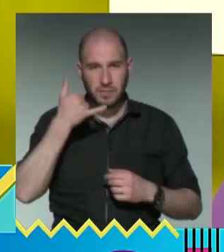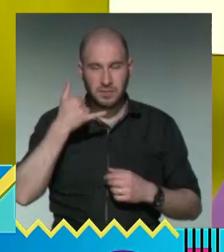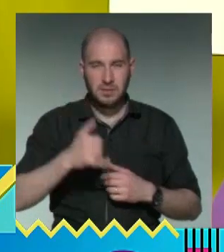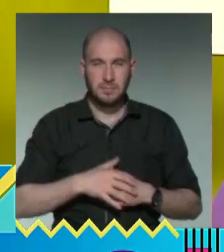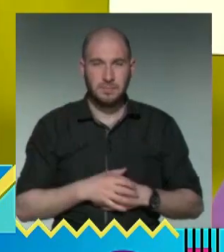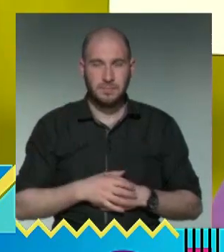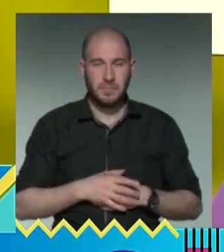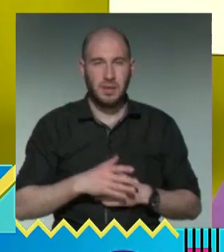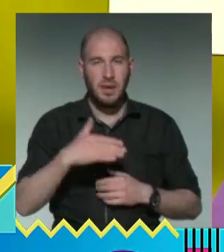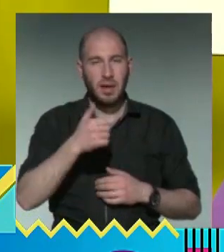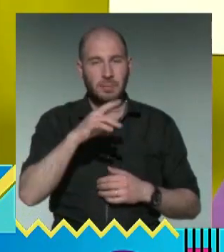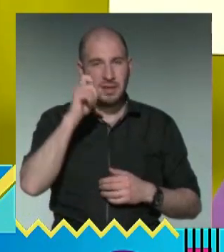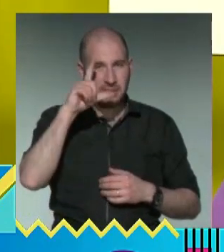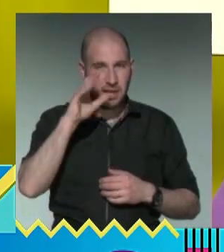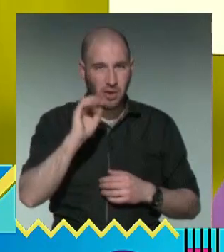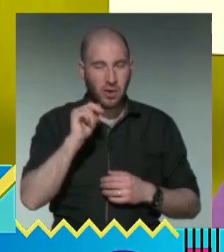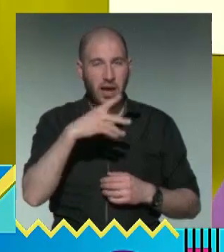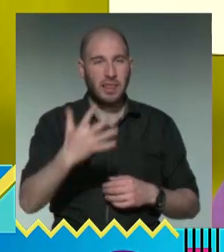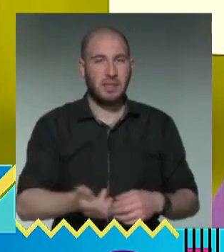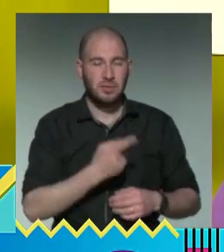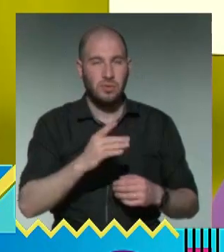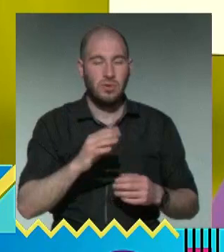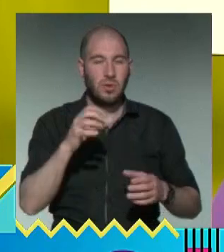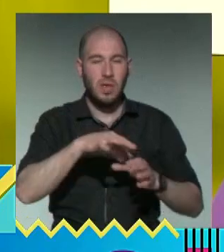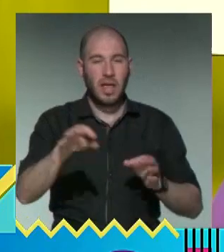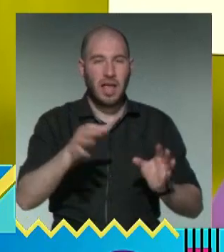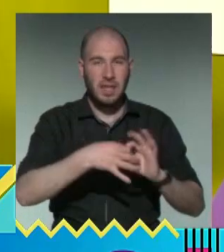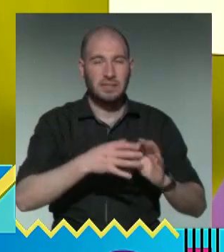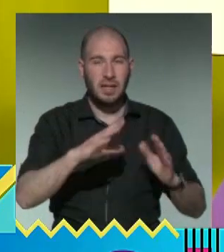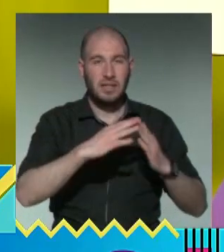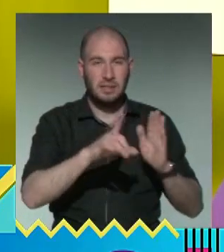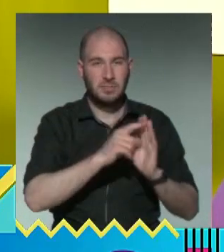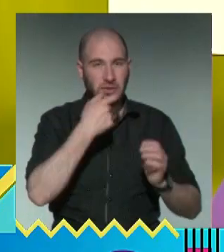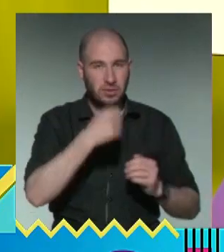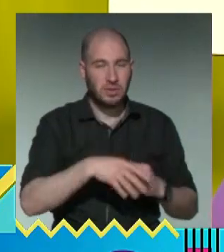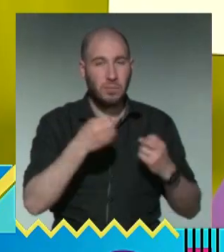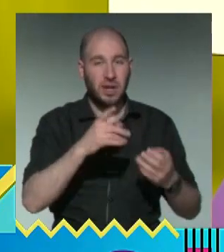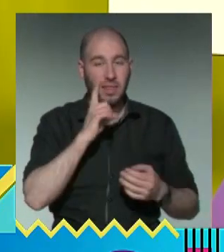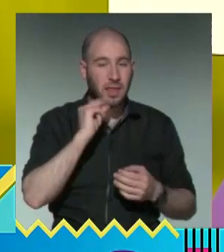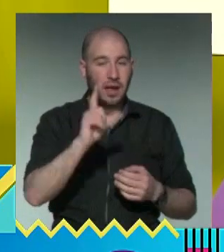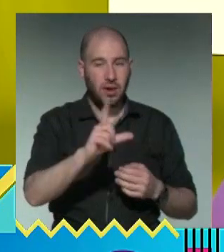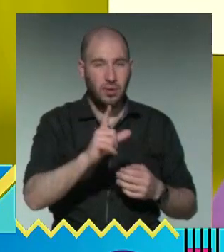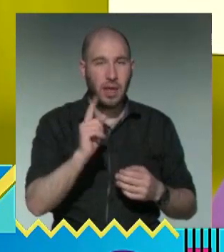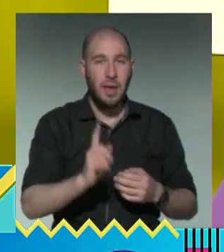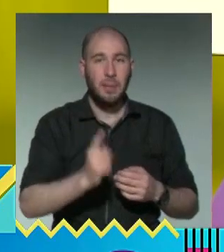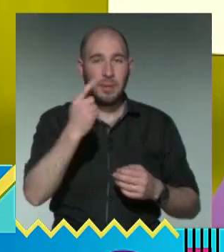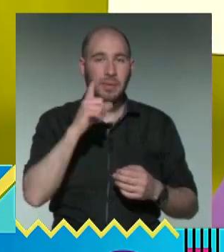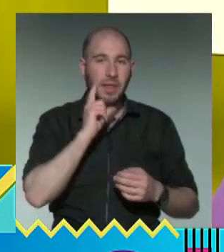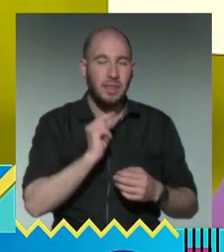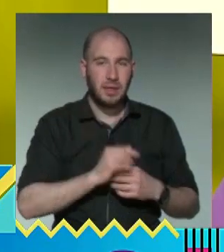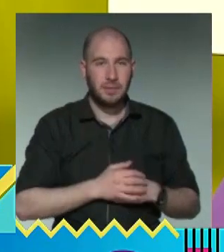comunicación telefónica con Marcelo Barceló, que es director de la Unidad de Enlace de la Legislatura Provincial, porque el lunes se va a realizar la primera